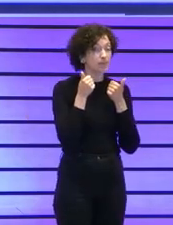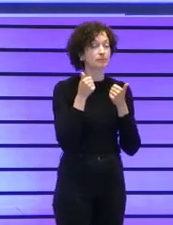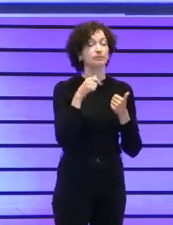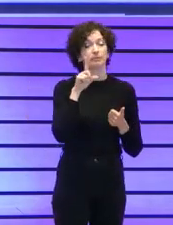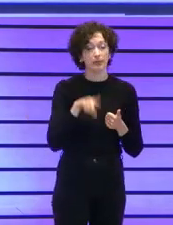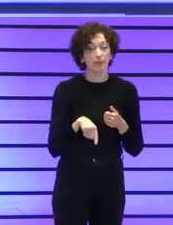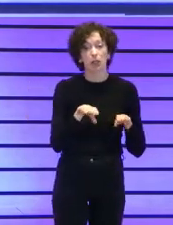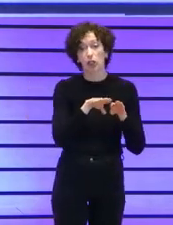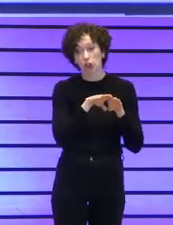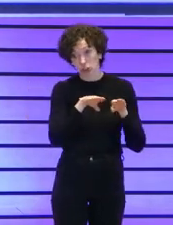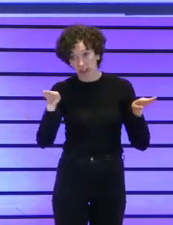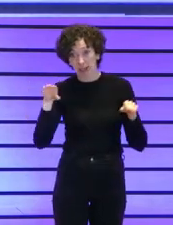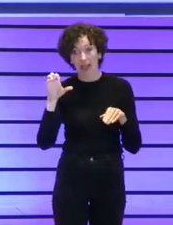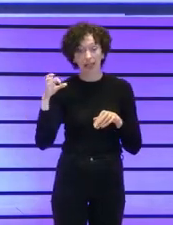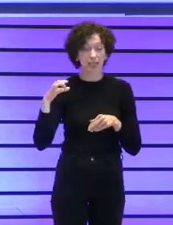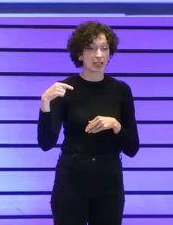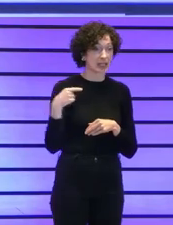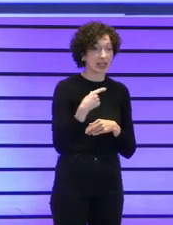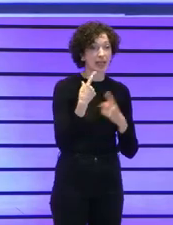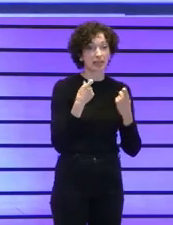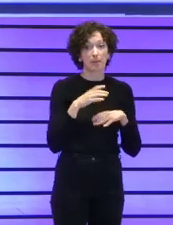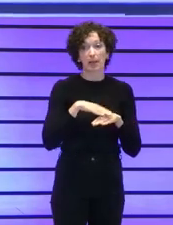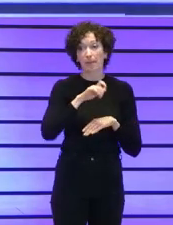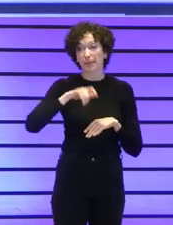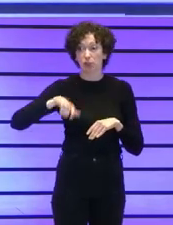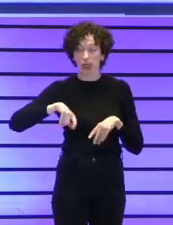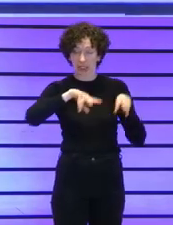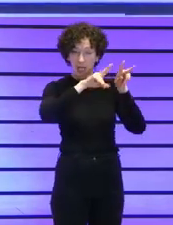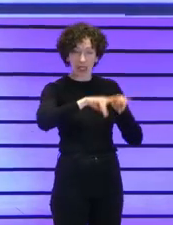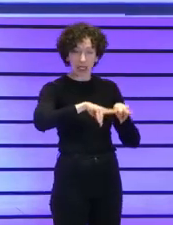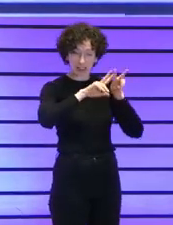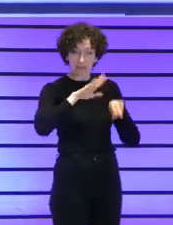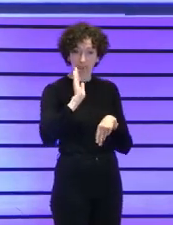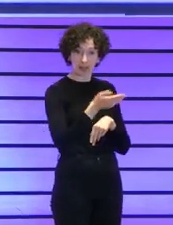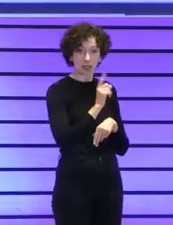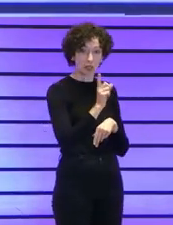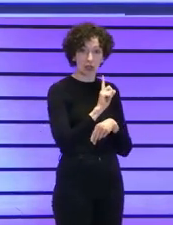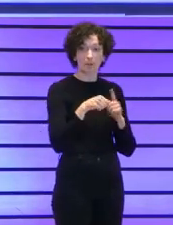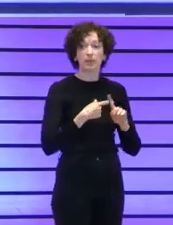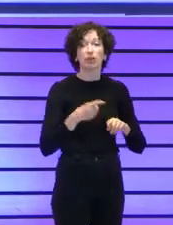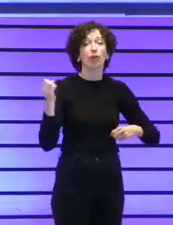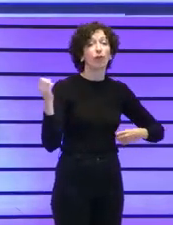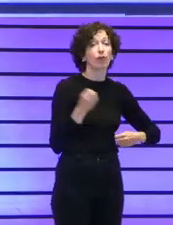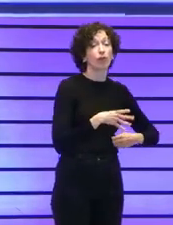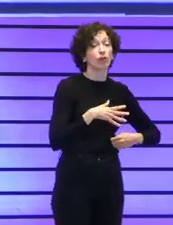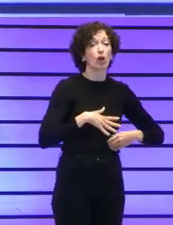Necesitan sostenibilidad ESG para que los analistas no les den un capón y el Fondo Soberano Noruego no salga